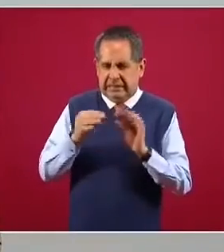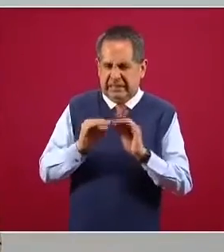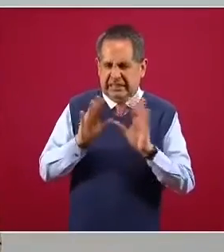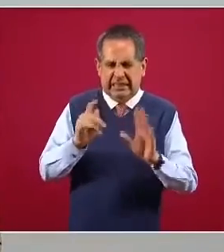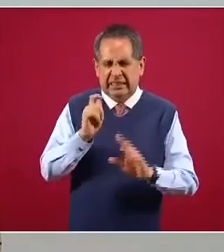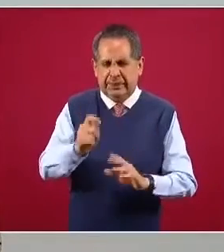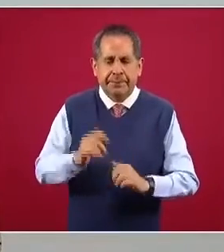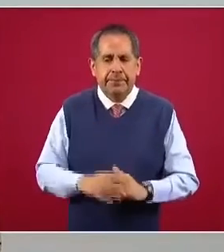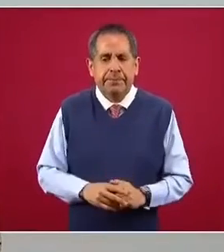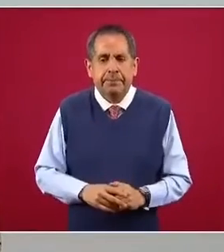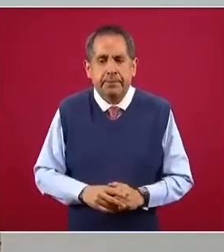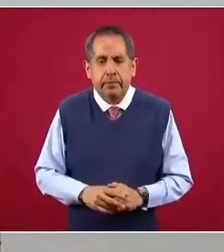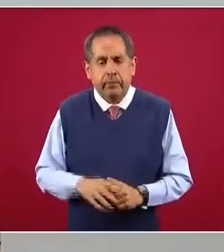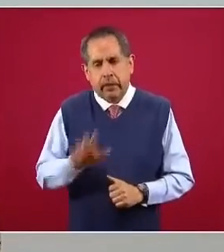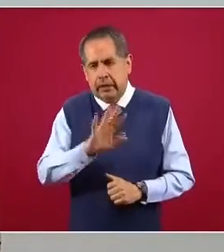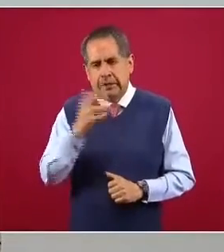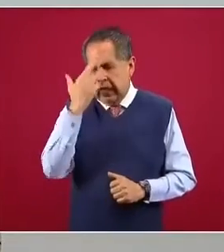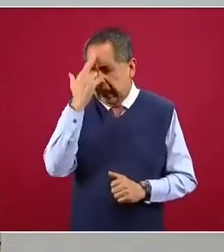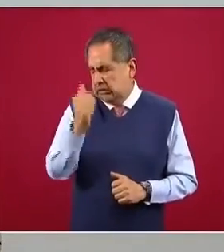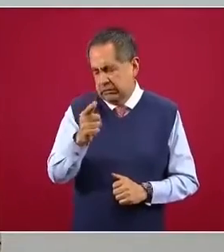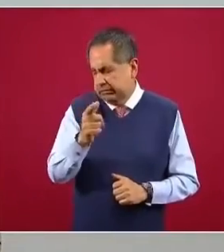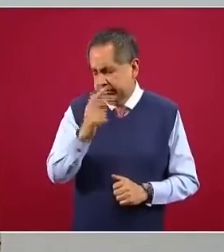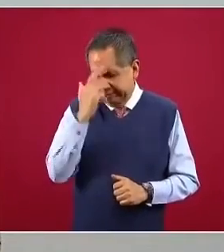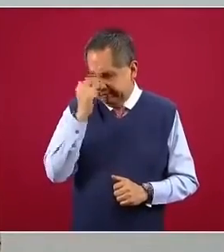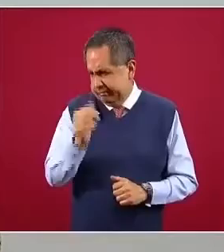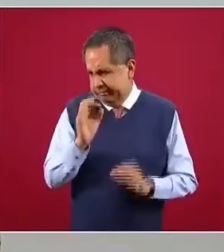porque tiene toda la razón.